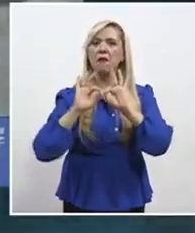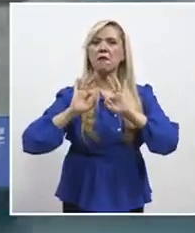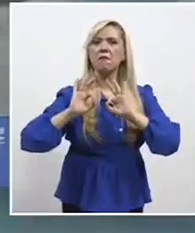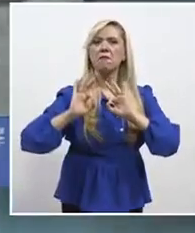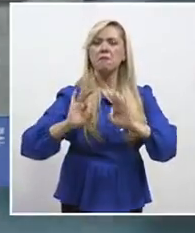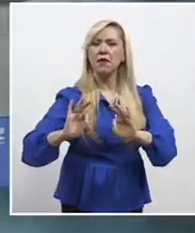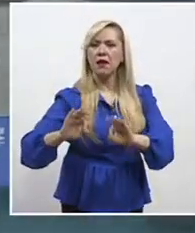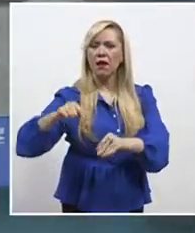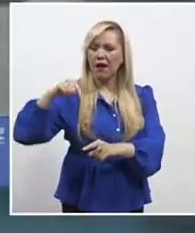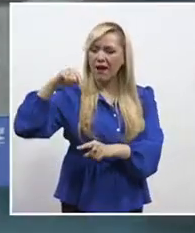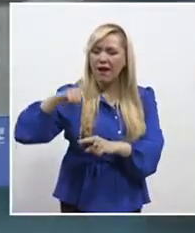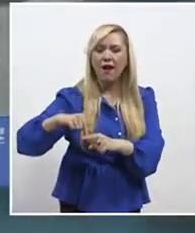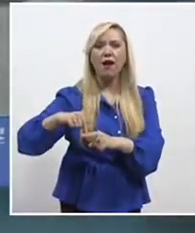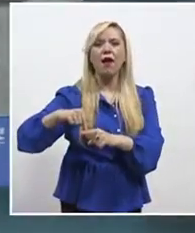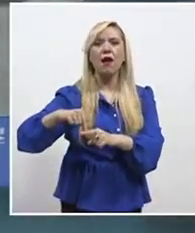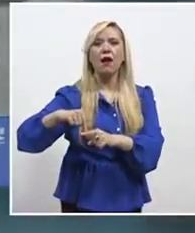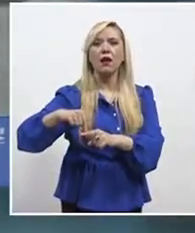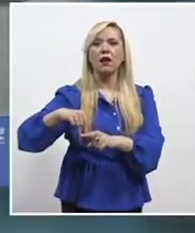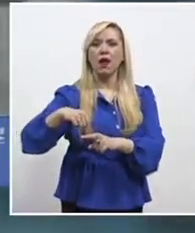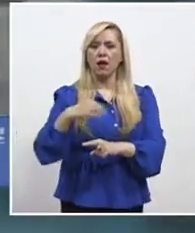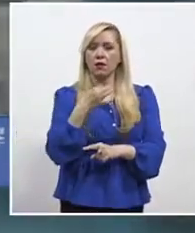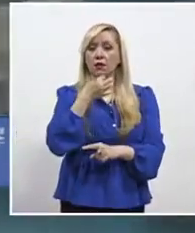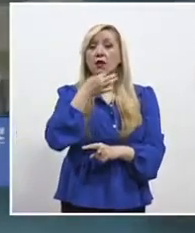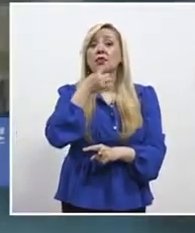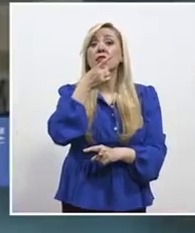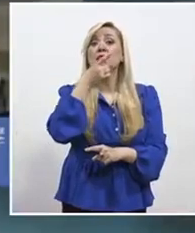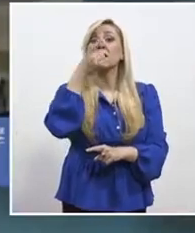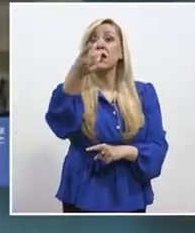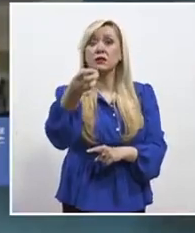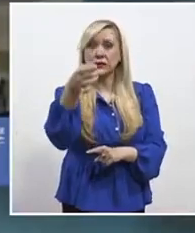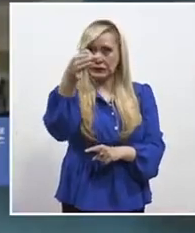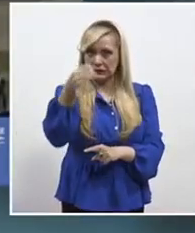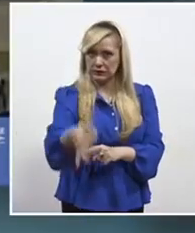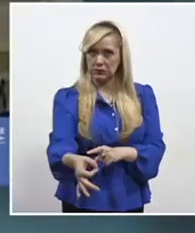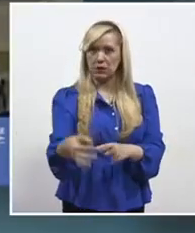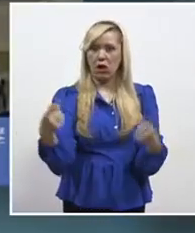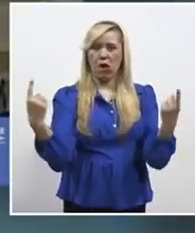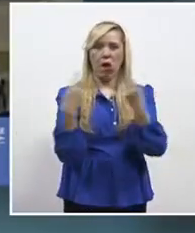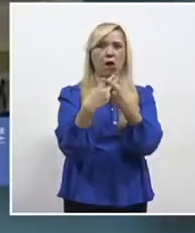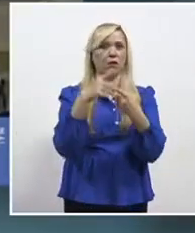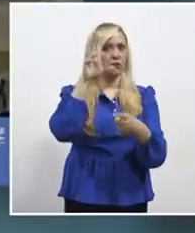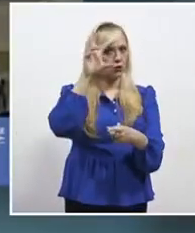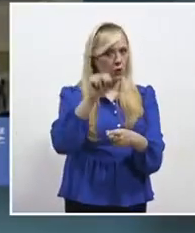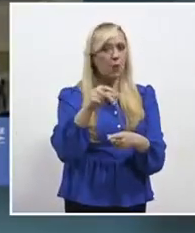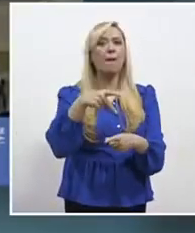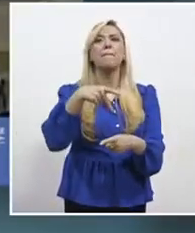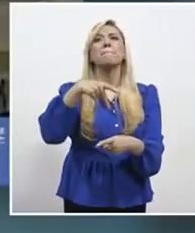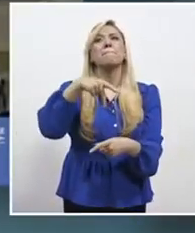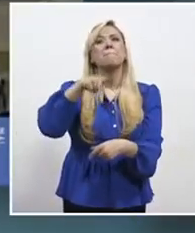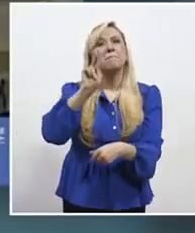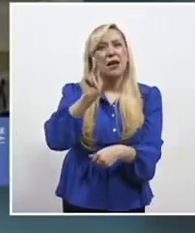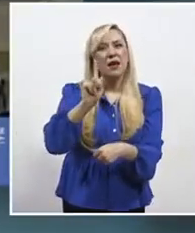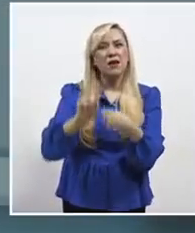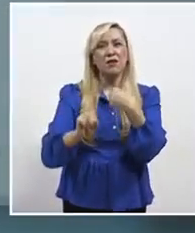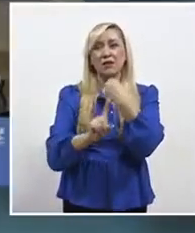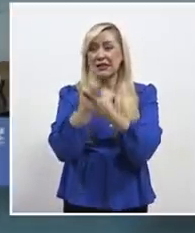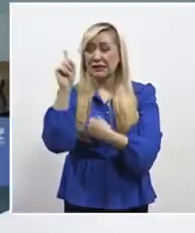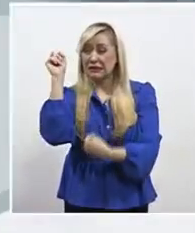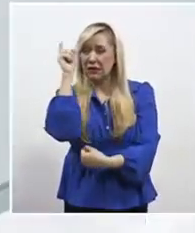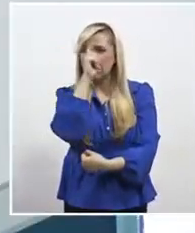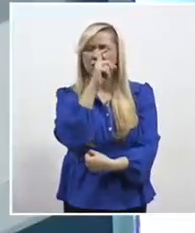no solamente de la respuesta correcta, sino de la explicación adecuada a problemas complejos.